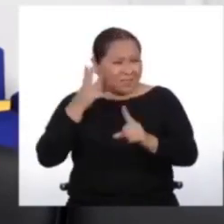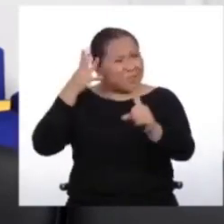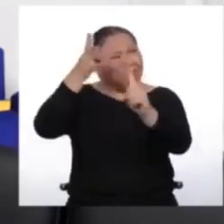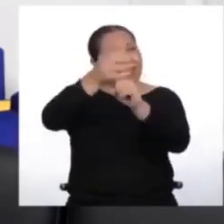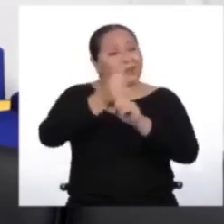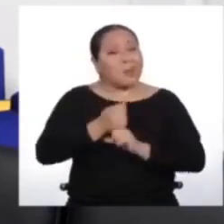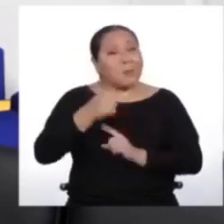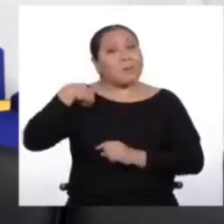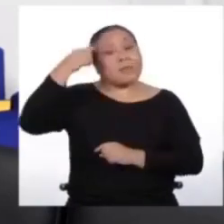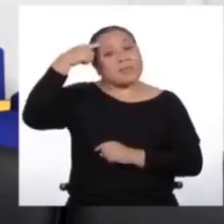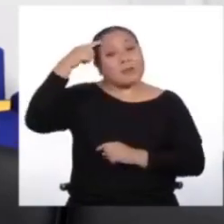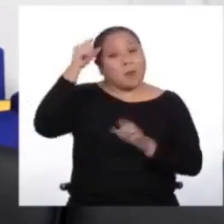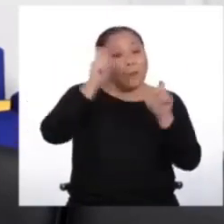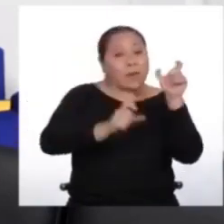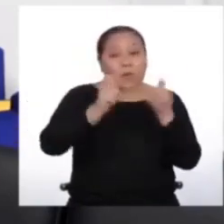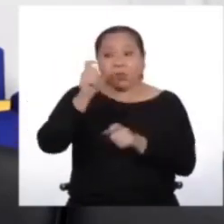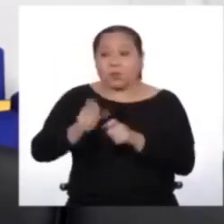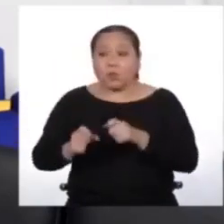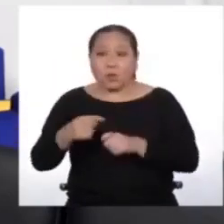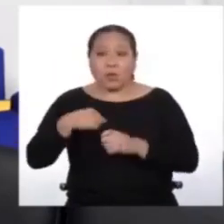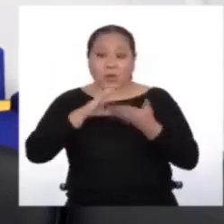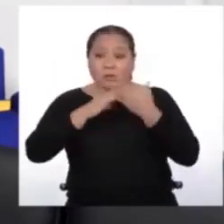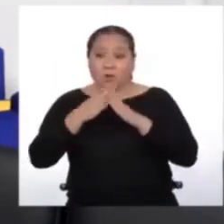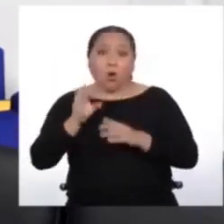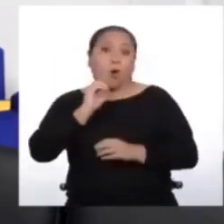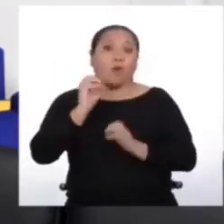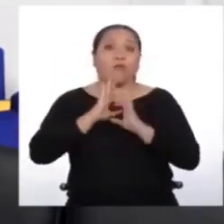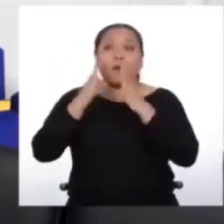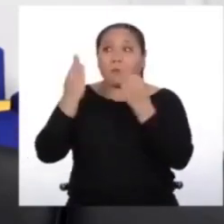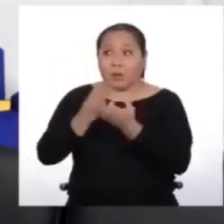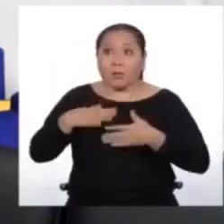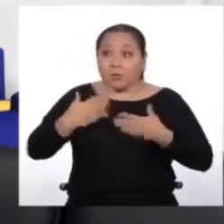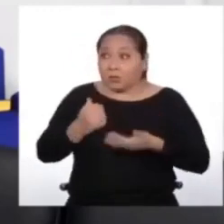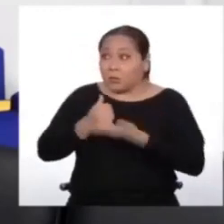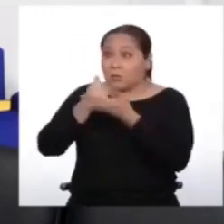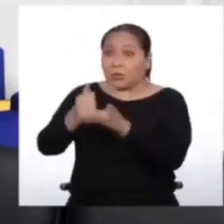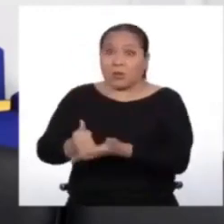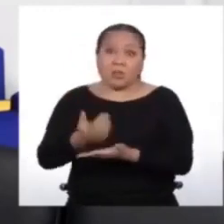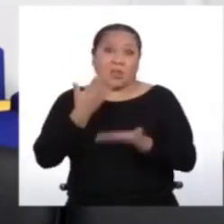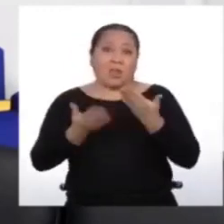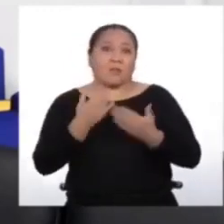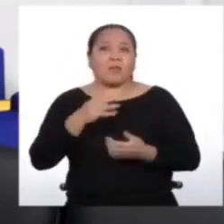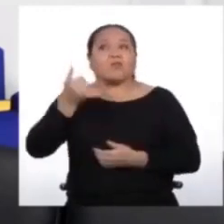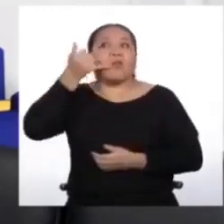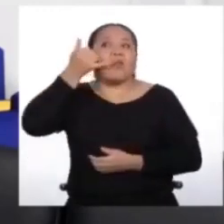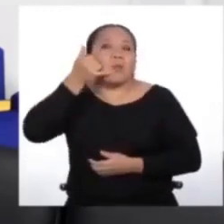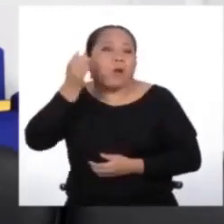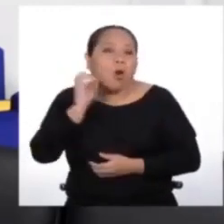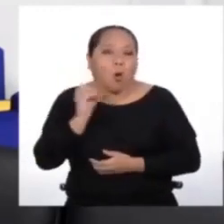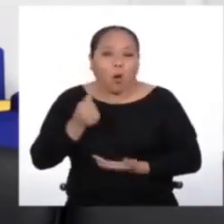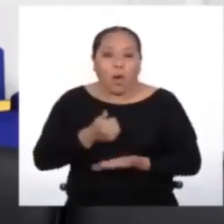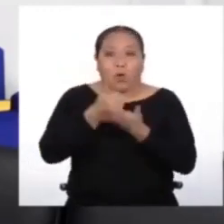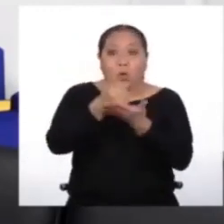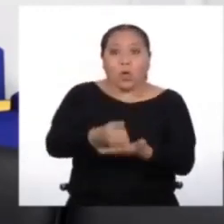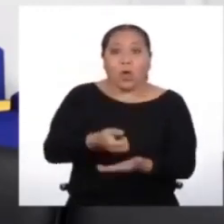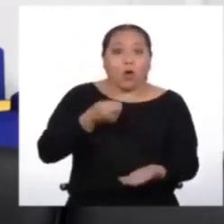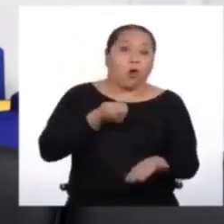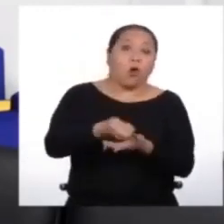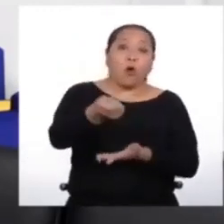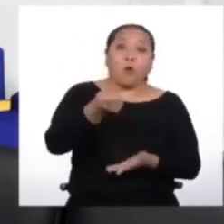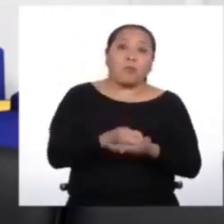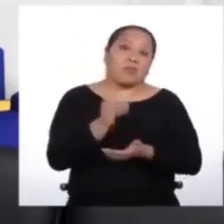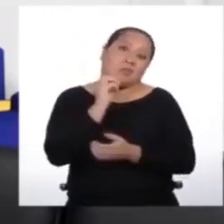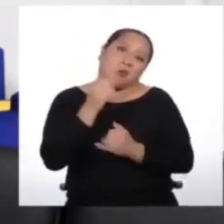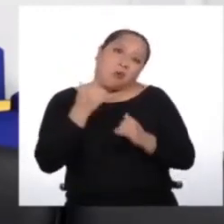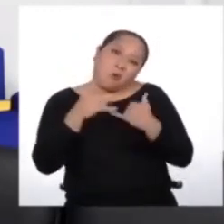en personas de nuestro barrio o de la familia a la que podemos ayudar. A veces es tan simple como hacer una llamada, o ayudar con las compras, o incluso